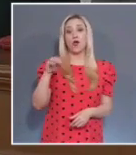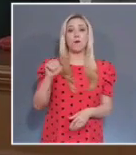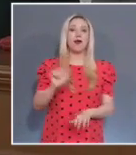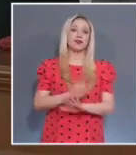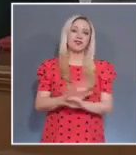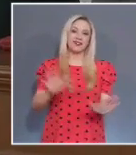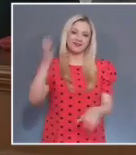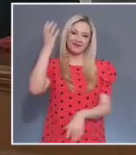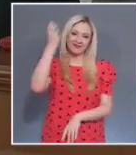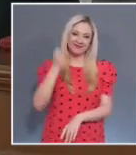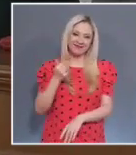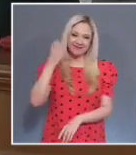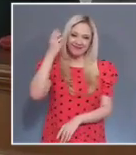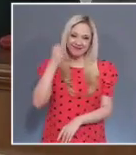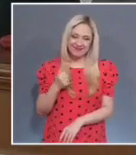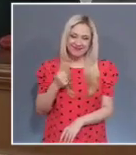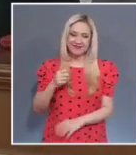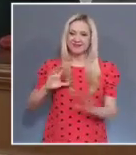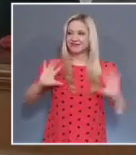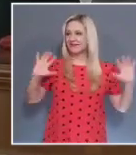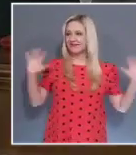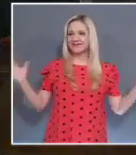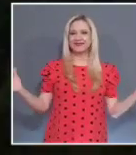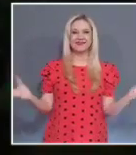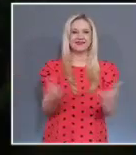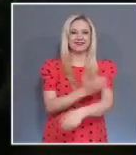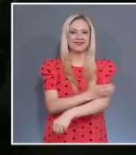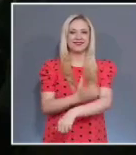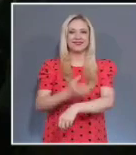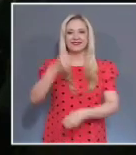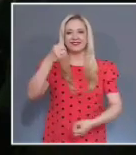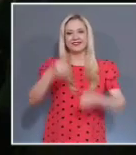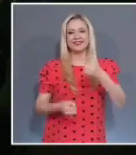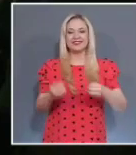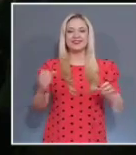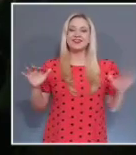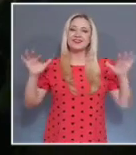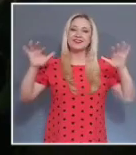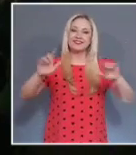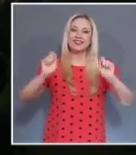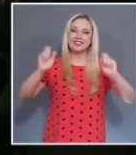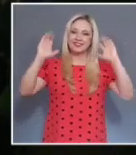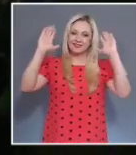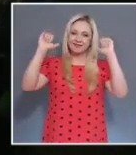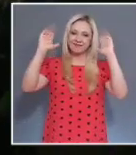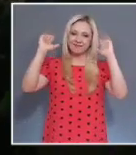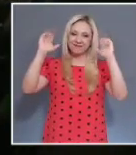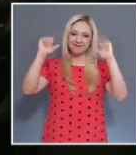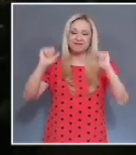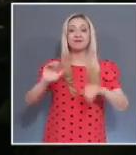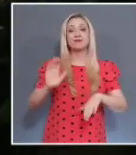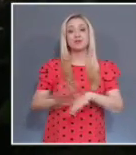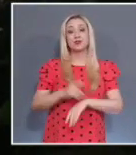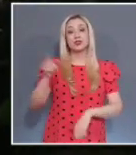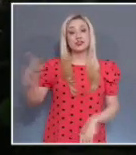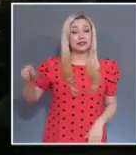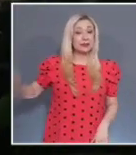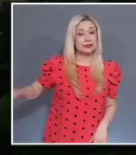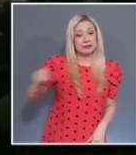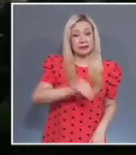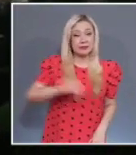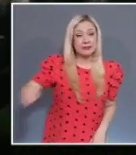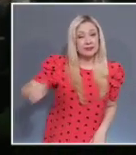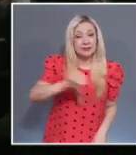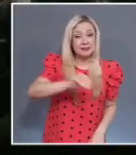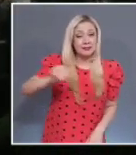del Poder Judicial de la Federación organizó una ceremonia de despedida a quien recorrió toda la carrera judicial para llegar a